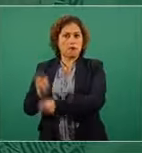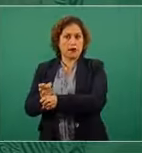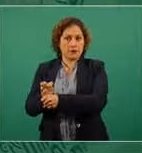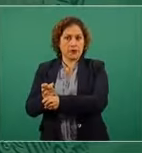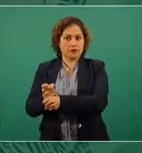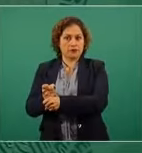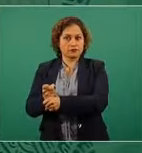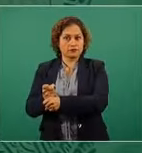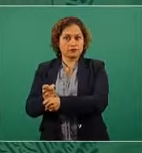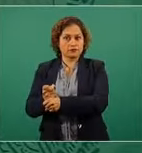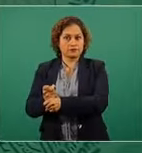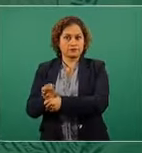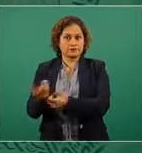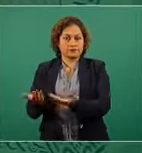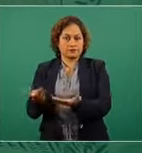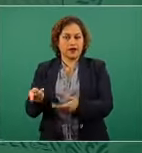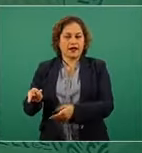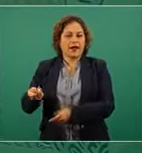el despacho que se le llama.